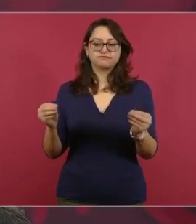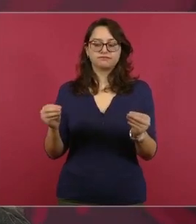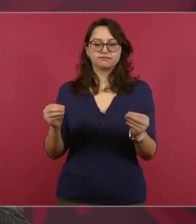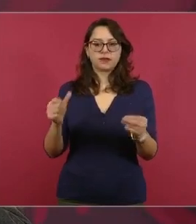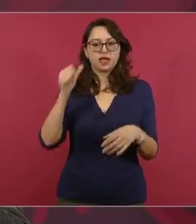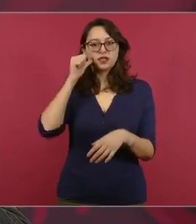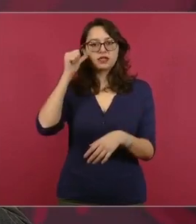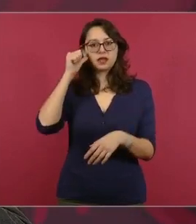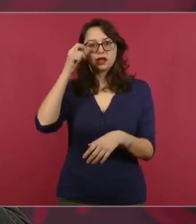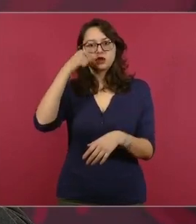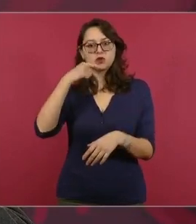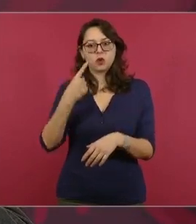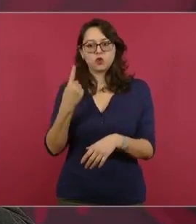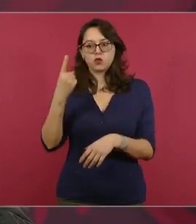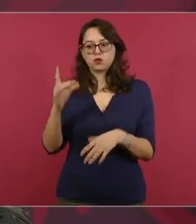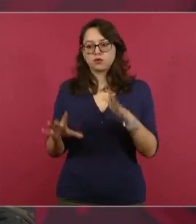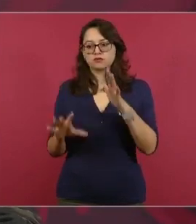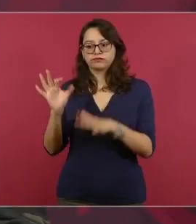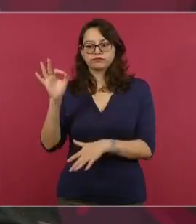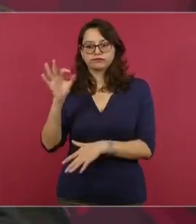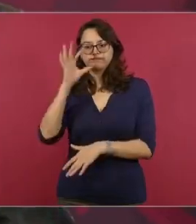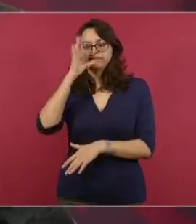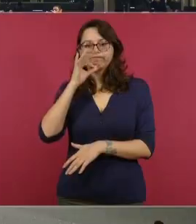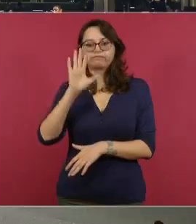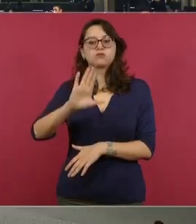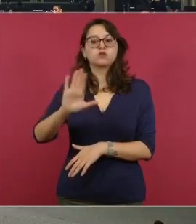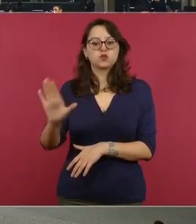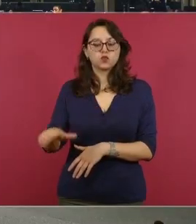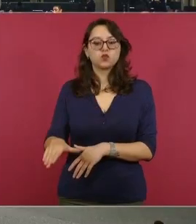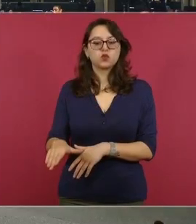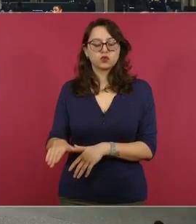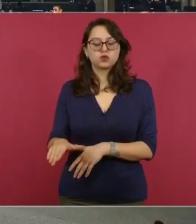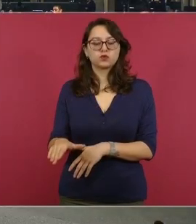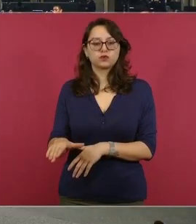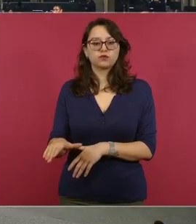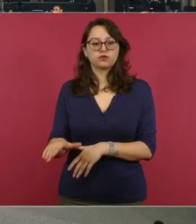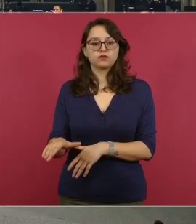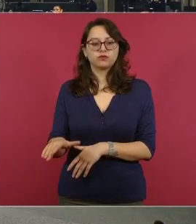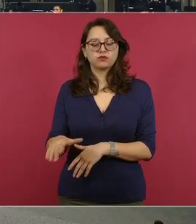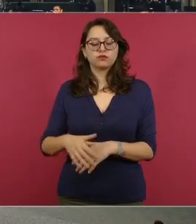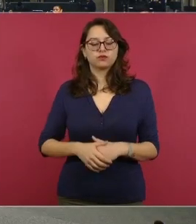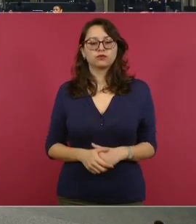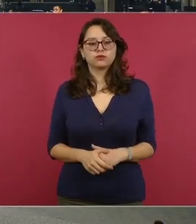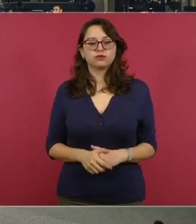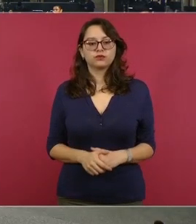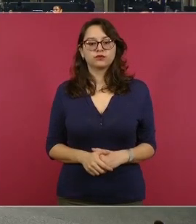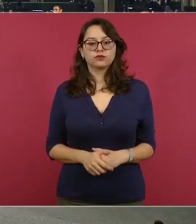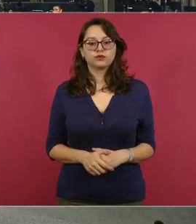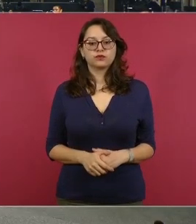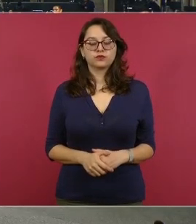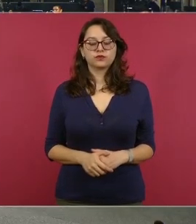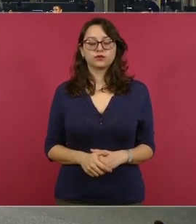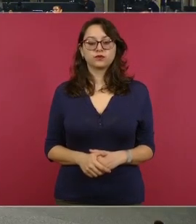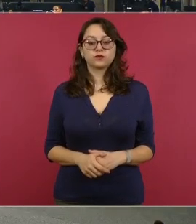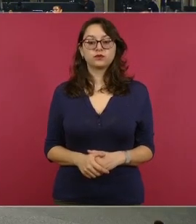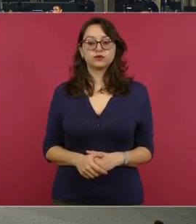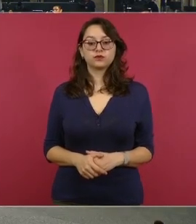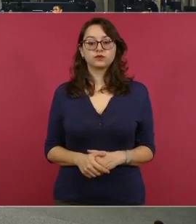anoche ya me informaron de uno que falleció,